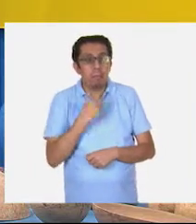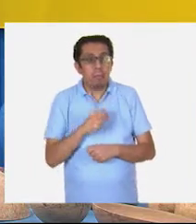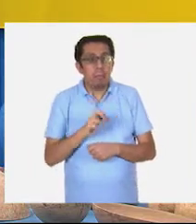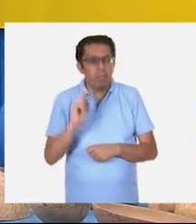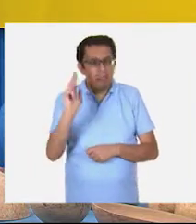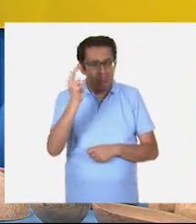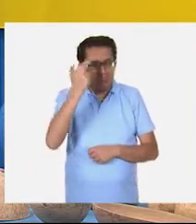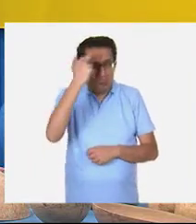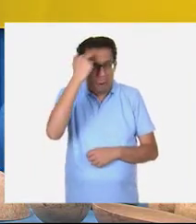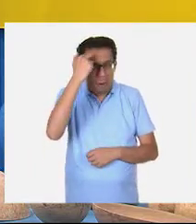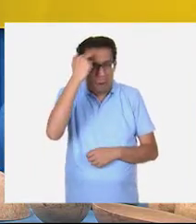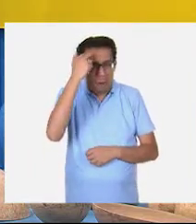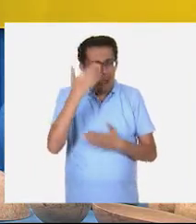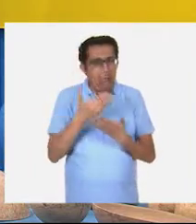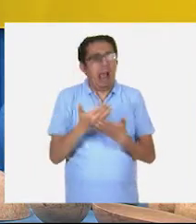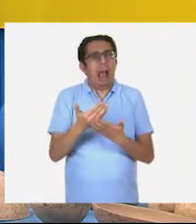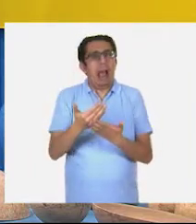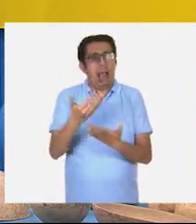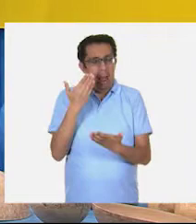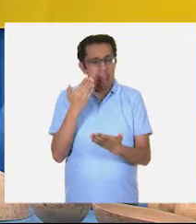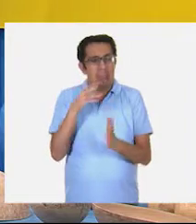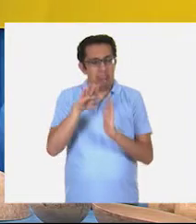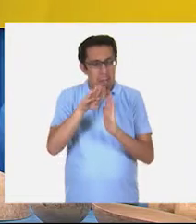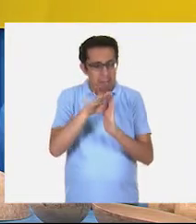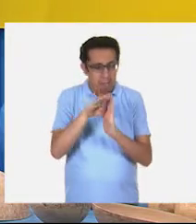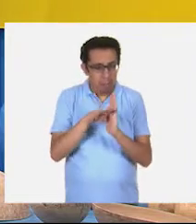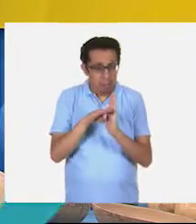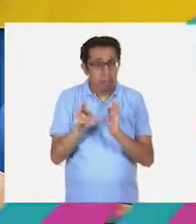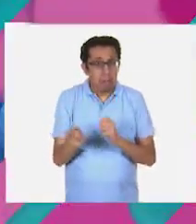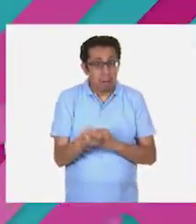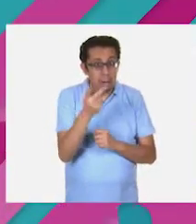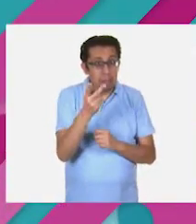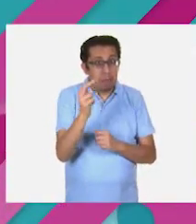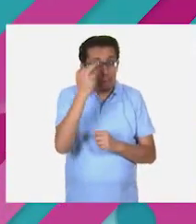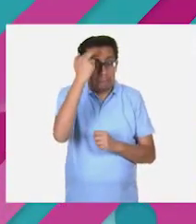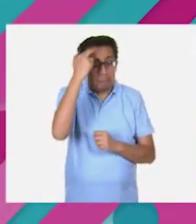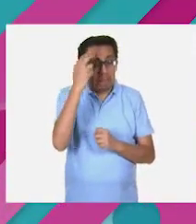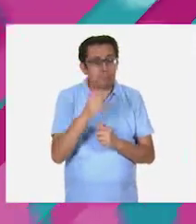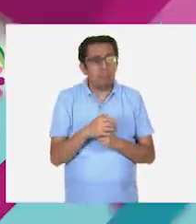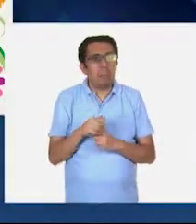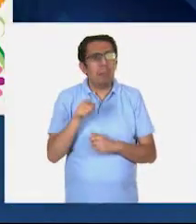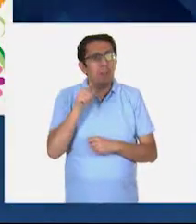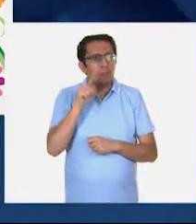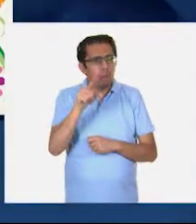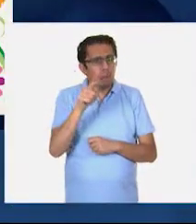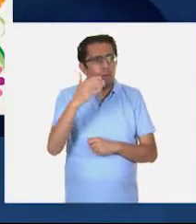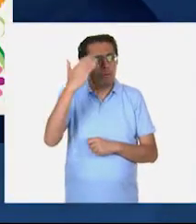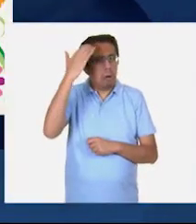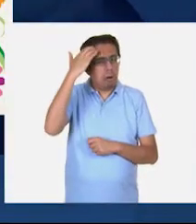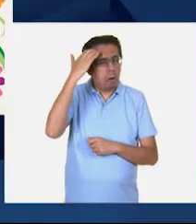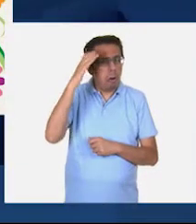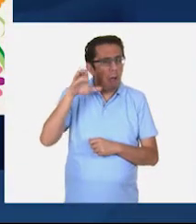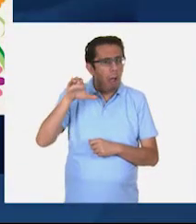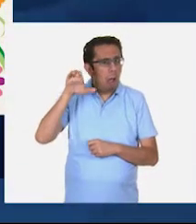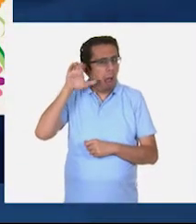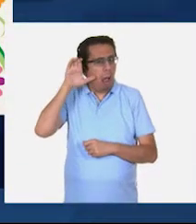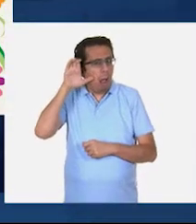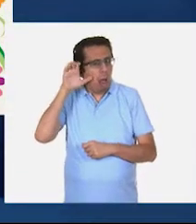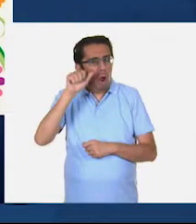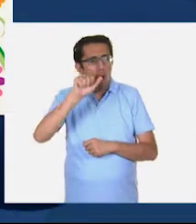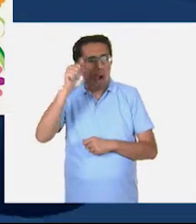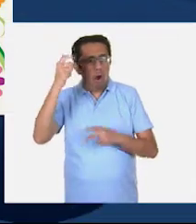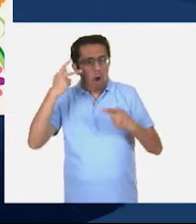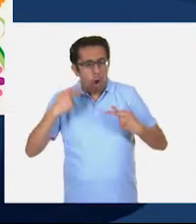las preguntas que hicimos al comienzo del programa? ¿Alguna vez has escuchado hablar una lengua